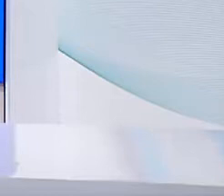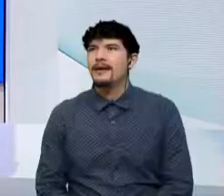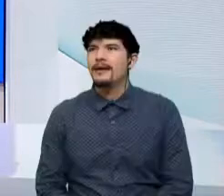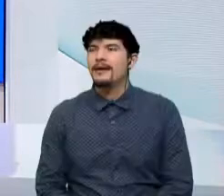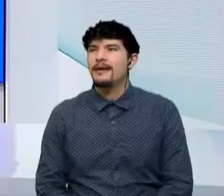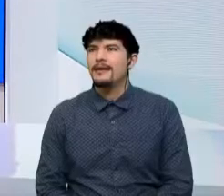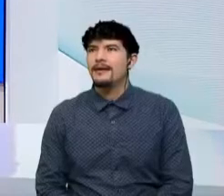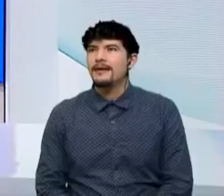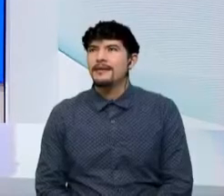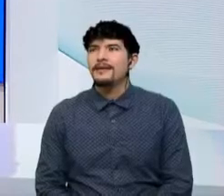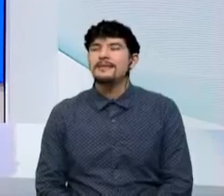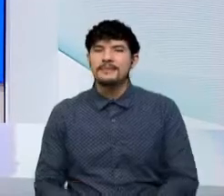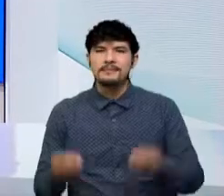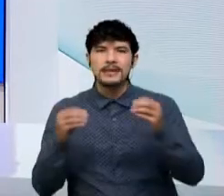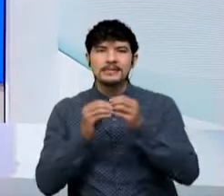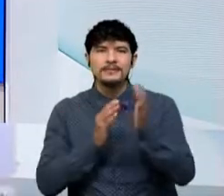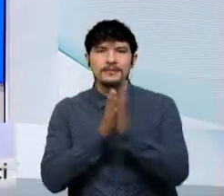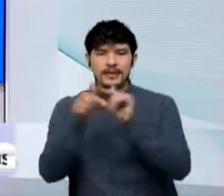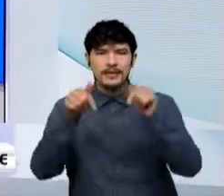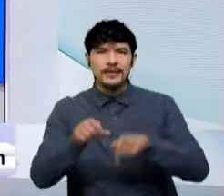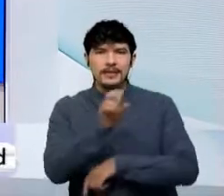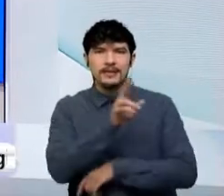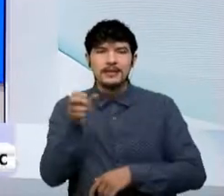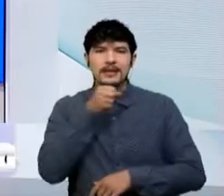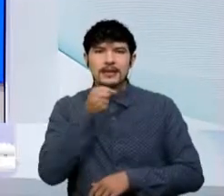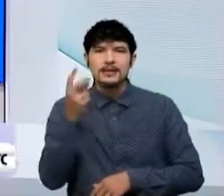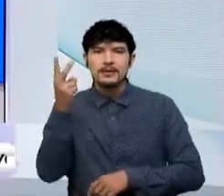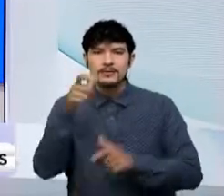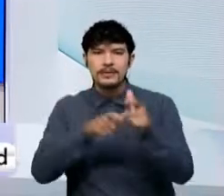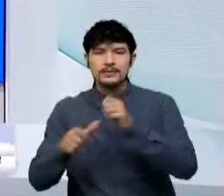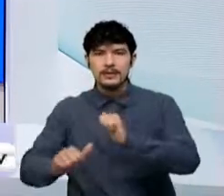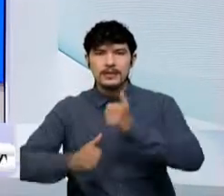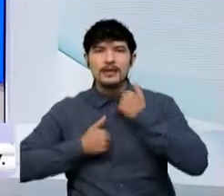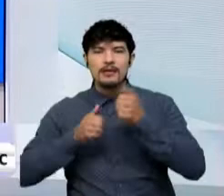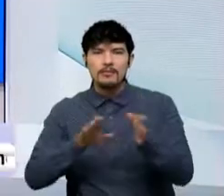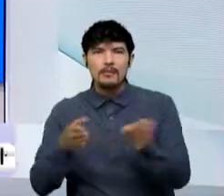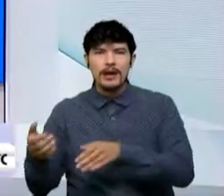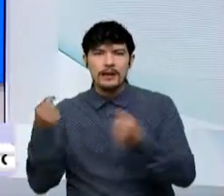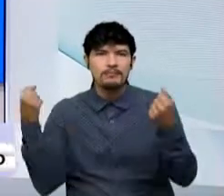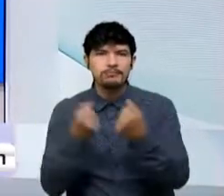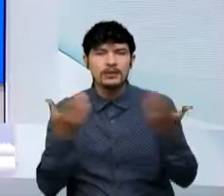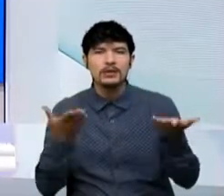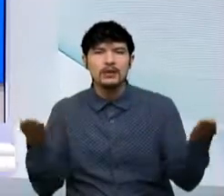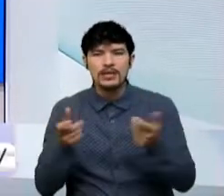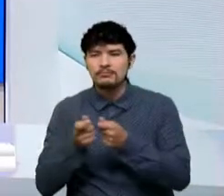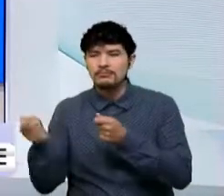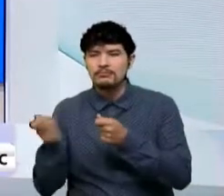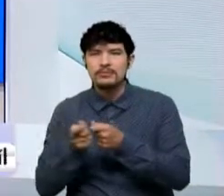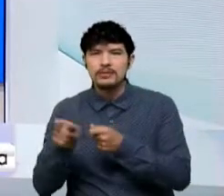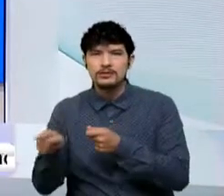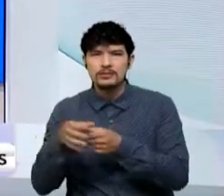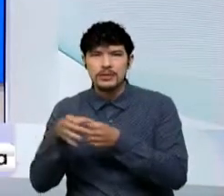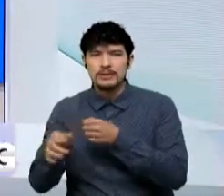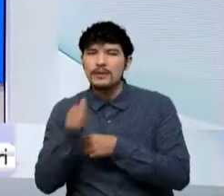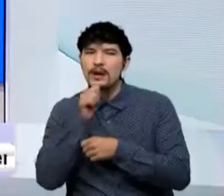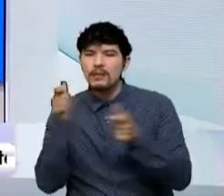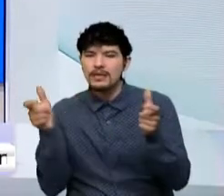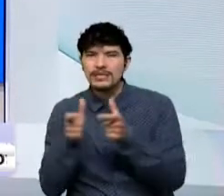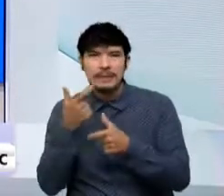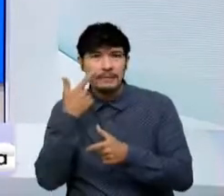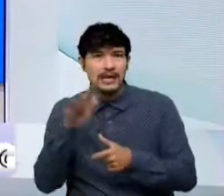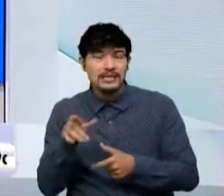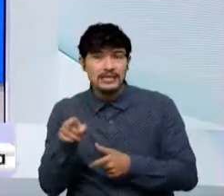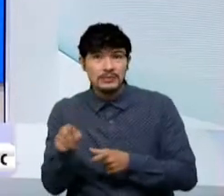Y continuamos con más información en Oriente Noticias. Dos militares murieron en accidente de tránsito ocurrido en cercanías a Huachica. Al parecer